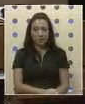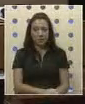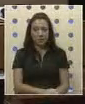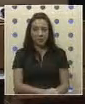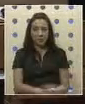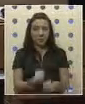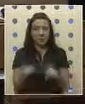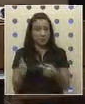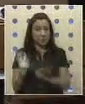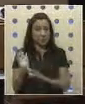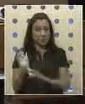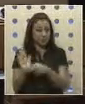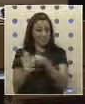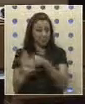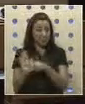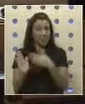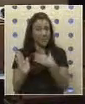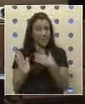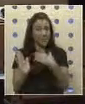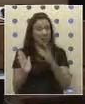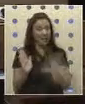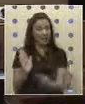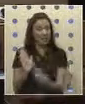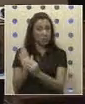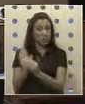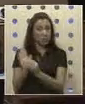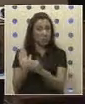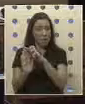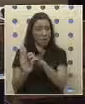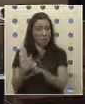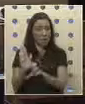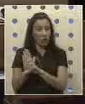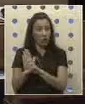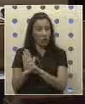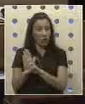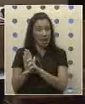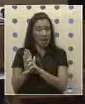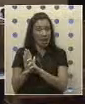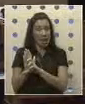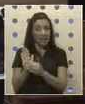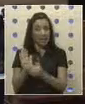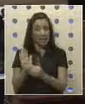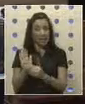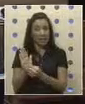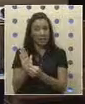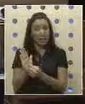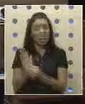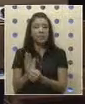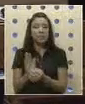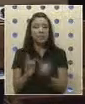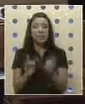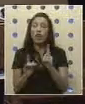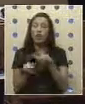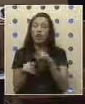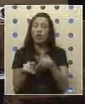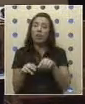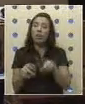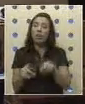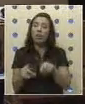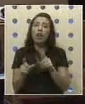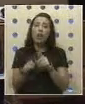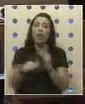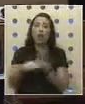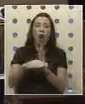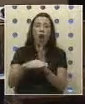Presidente, esta norma que pretende introducirse mediante este proyecto de ley, que no fue unánime en la comisión y que no va a ser unánime en la sala, de